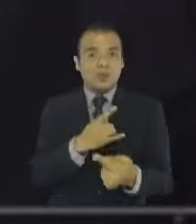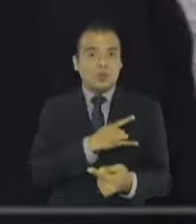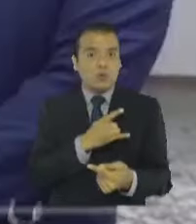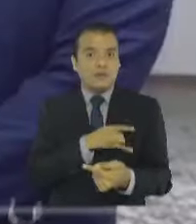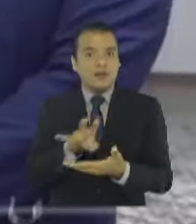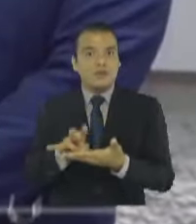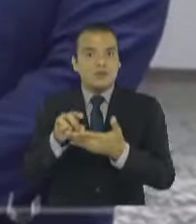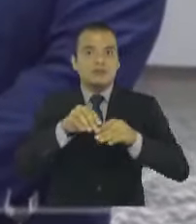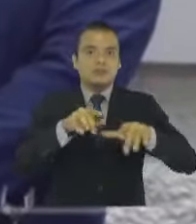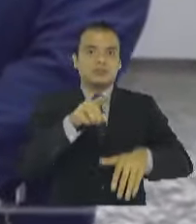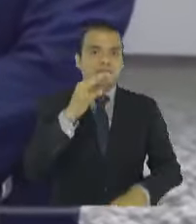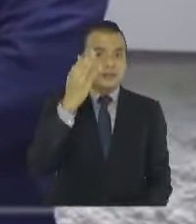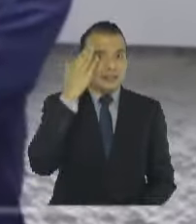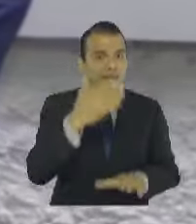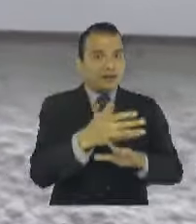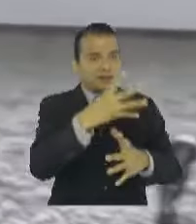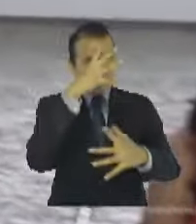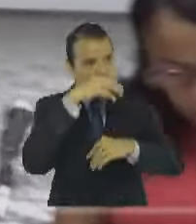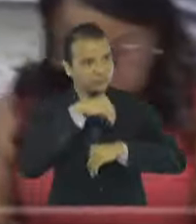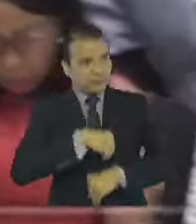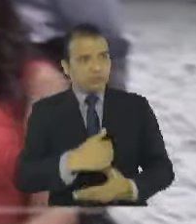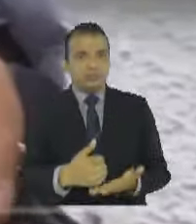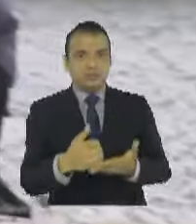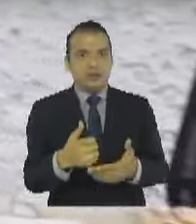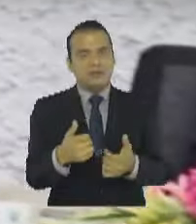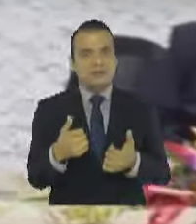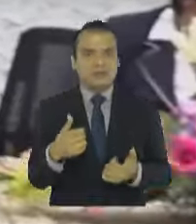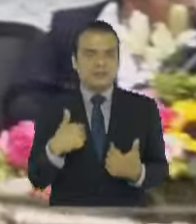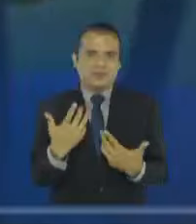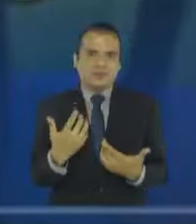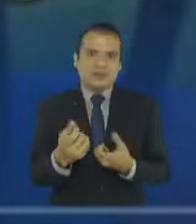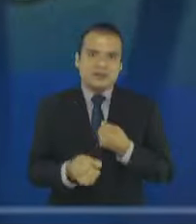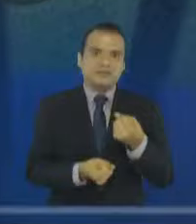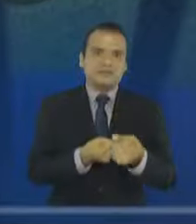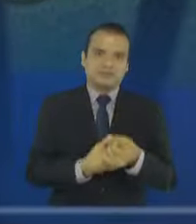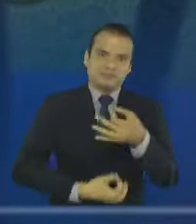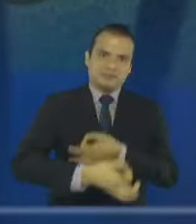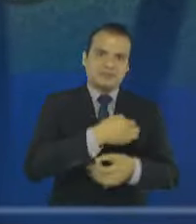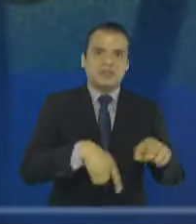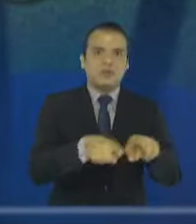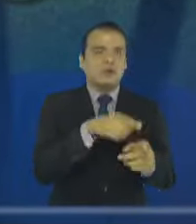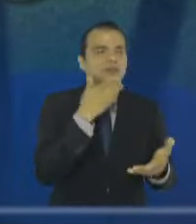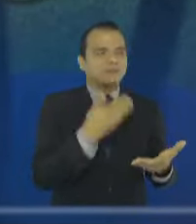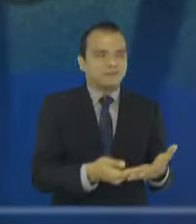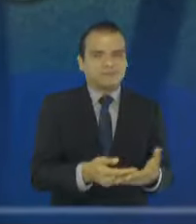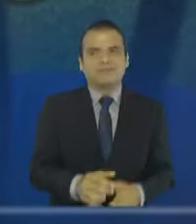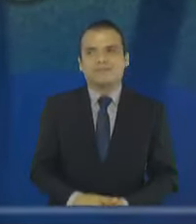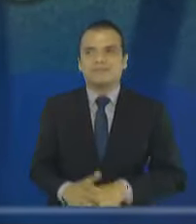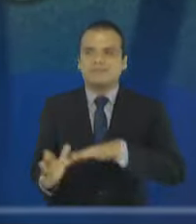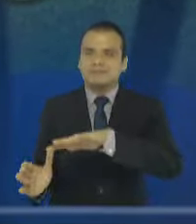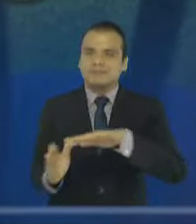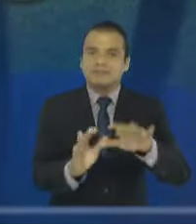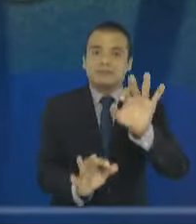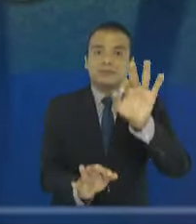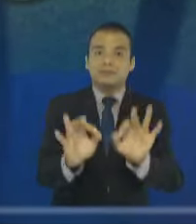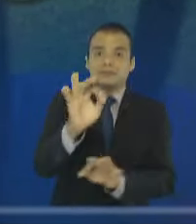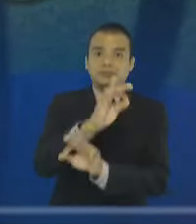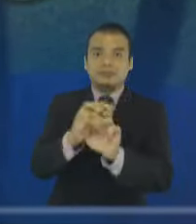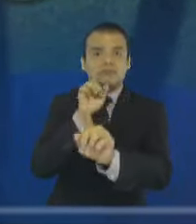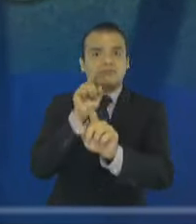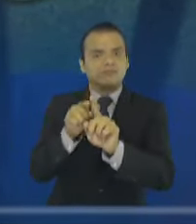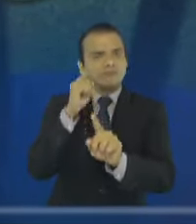preparó para asumir los enormes retos que hoy tiene a nivel profesional y personal. Y Telepacífico le apuesta al respeto de la diversidad